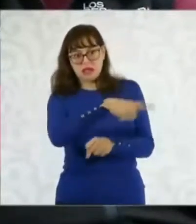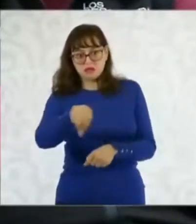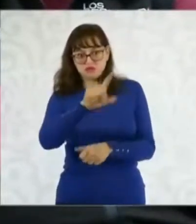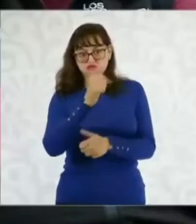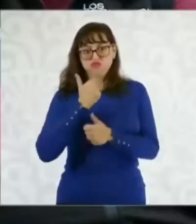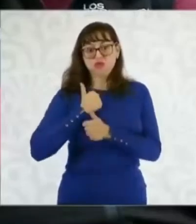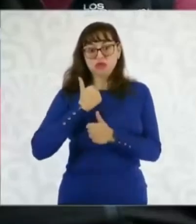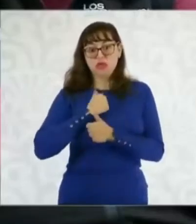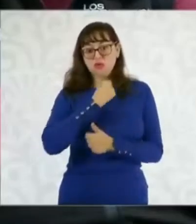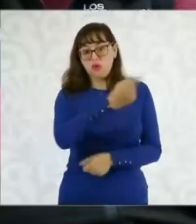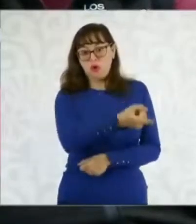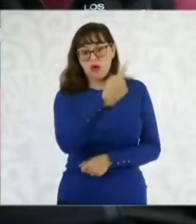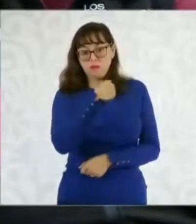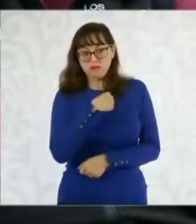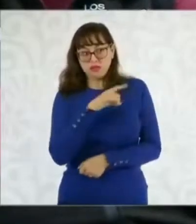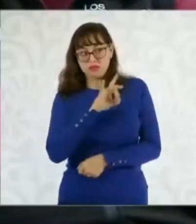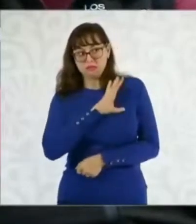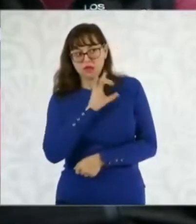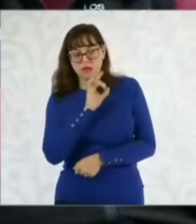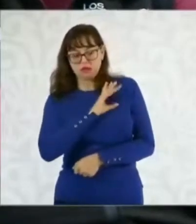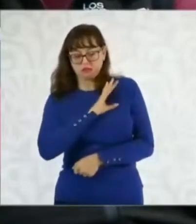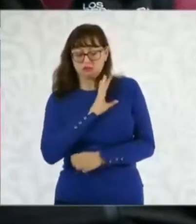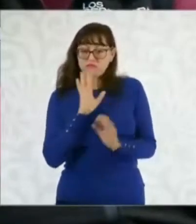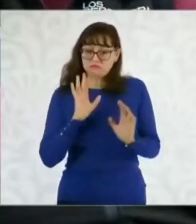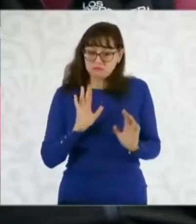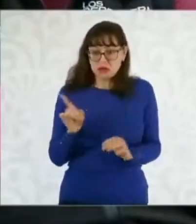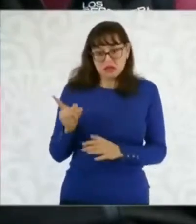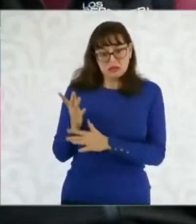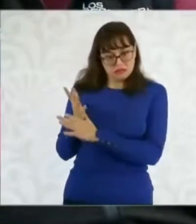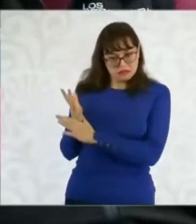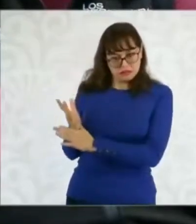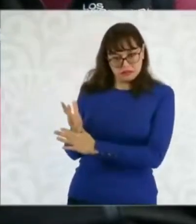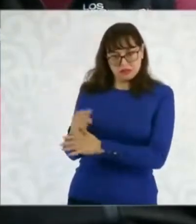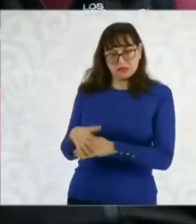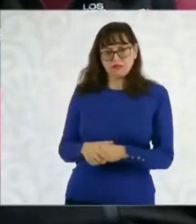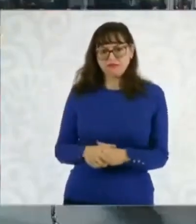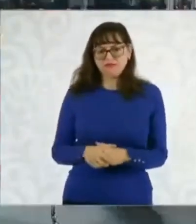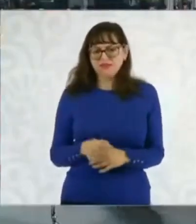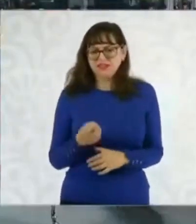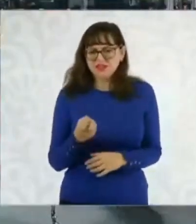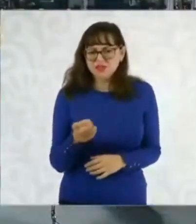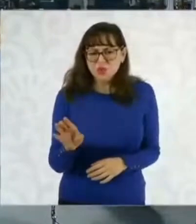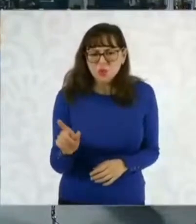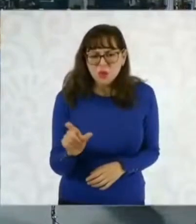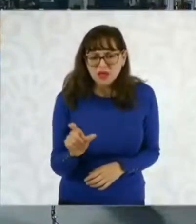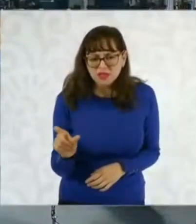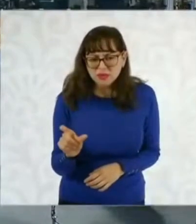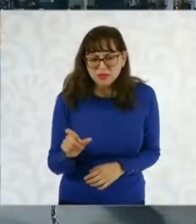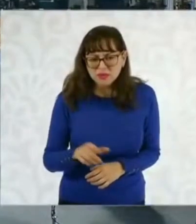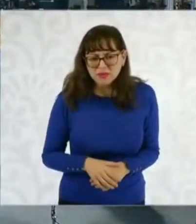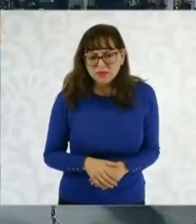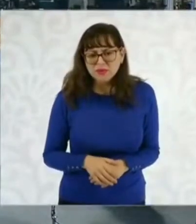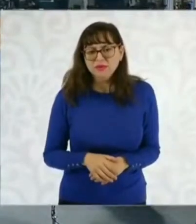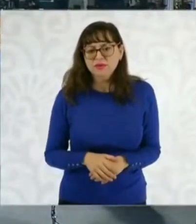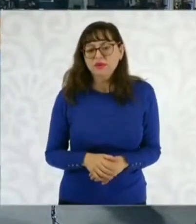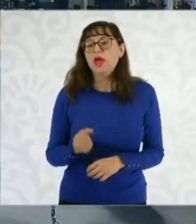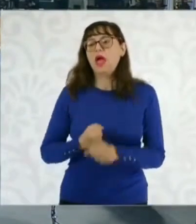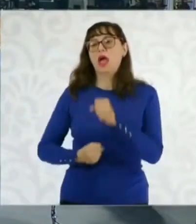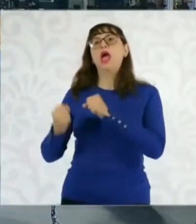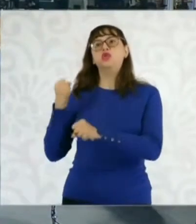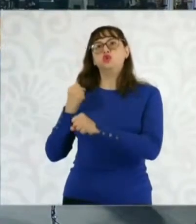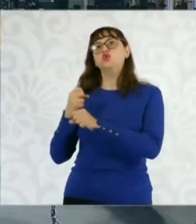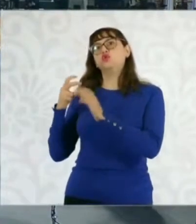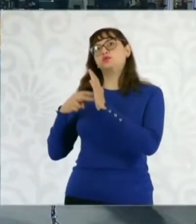pues militares. También, bueno, pues algunos otros casos que ya se han dado. ¿Cuándo fue ese caso? Eso fue en 2022. Eso fue ya en otros